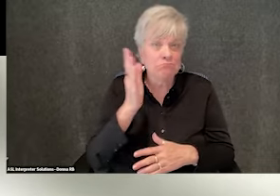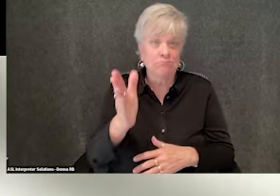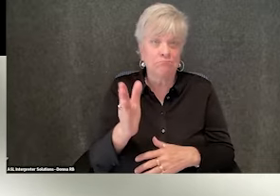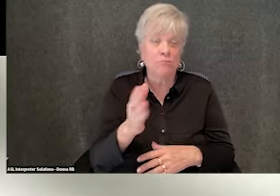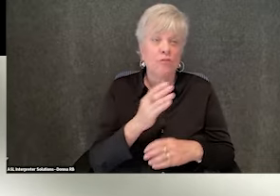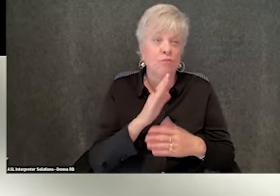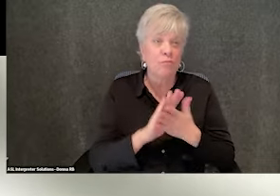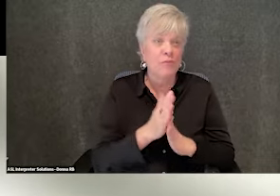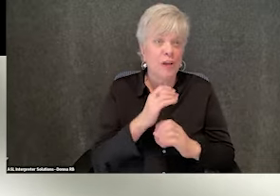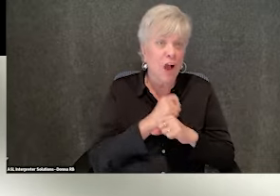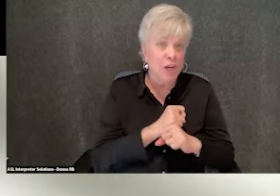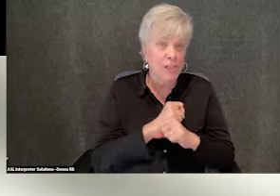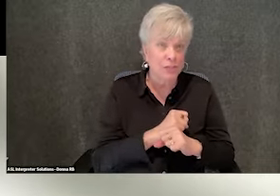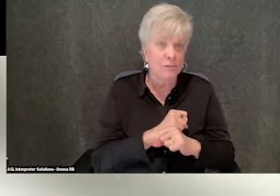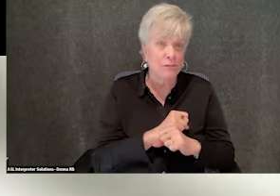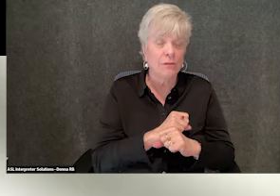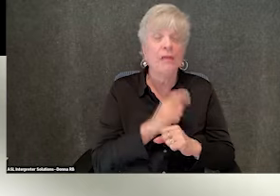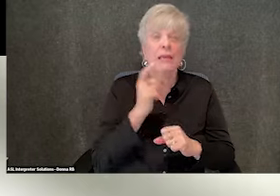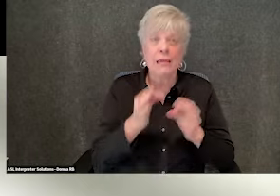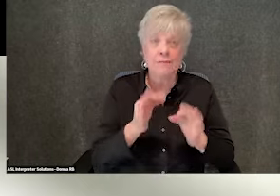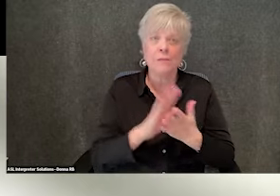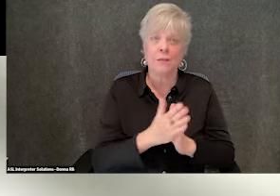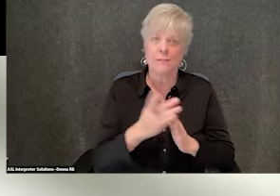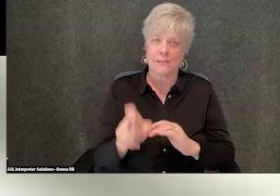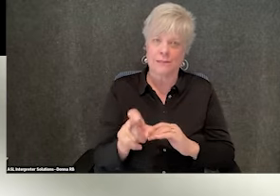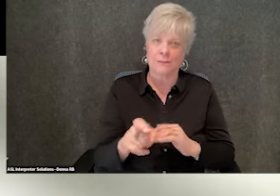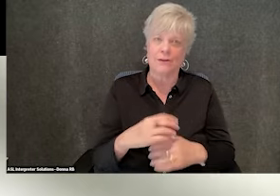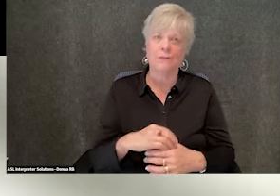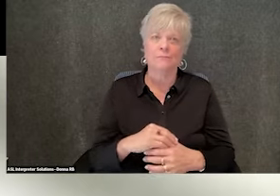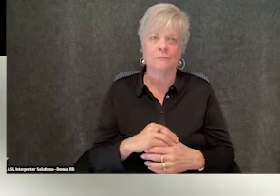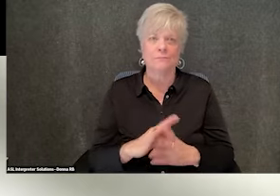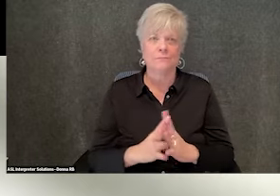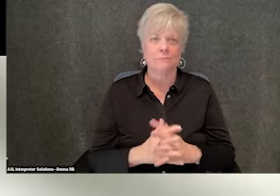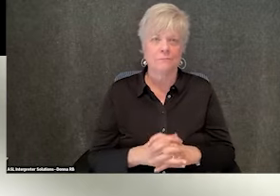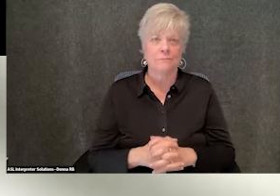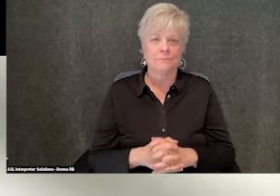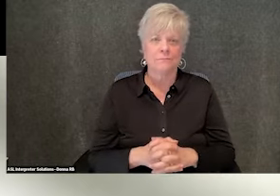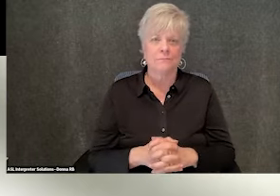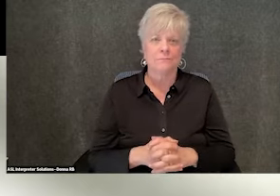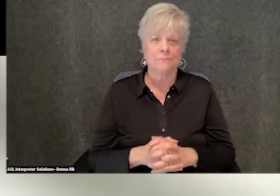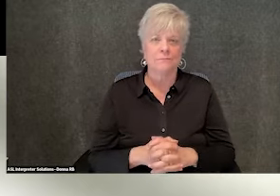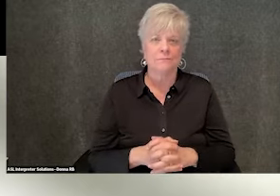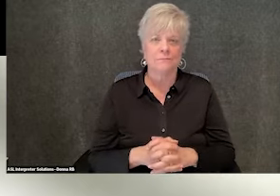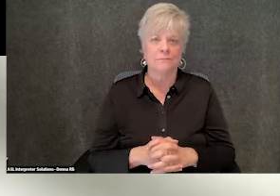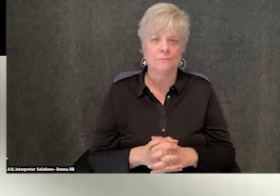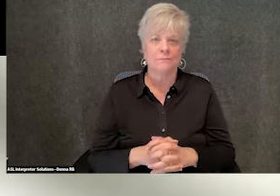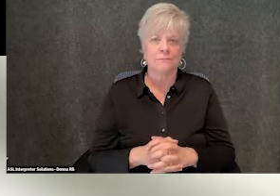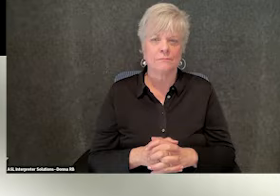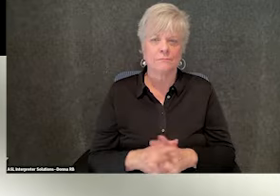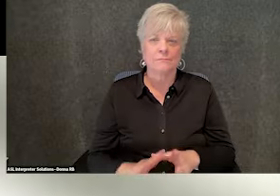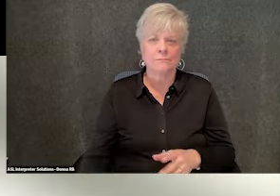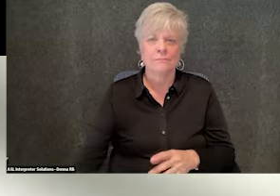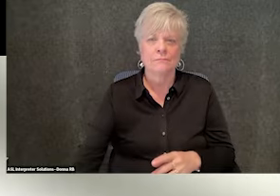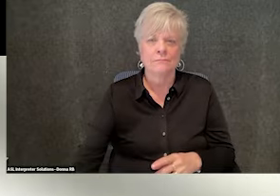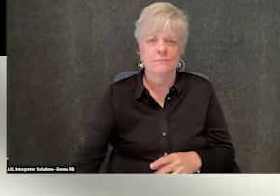controlador y siempre reservar esa opción para más adelante, si fuese necesario más adelante.